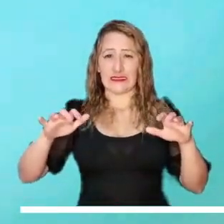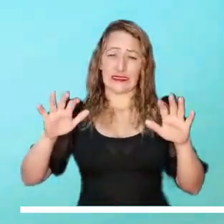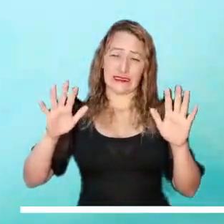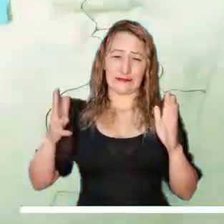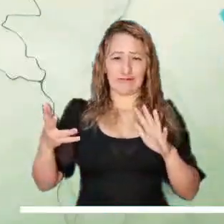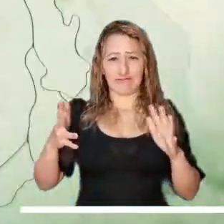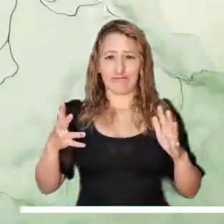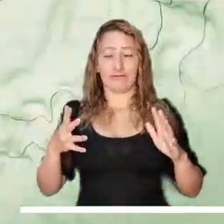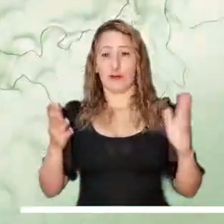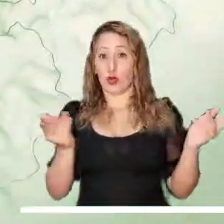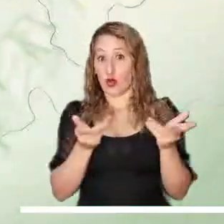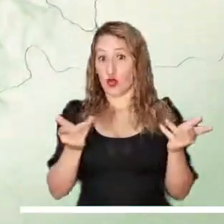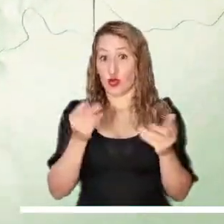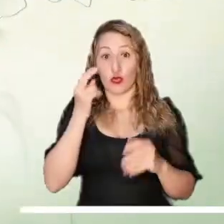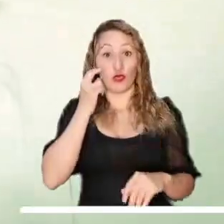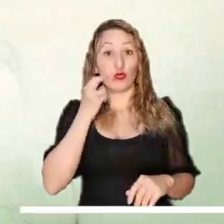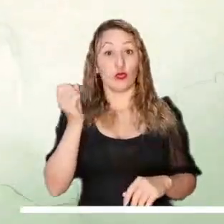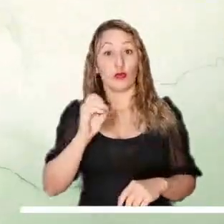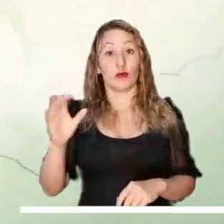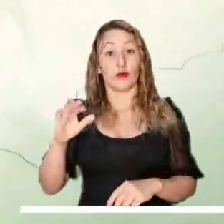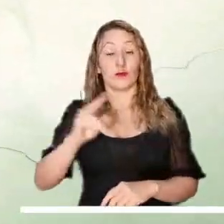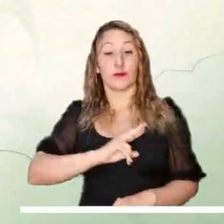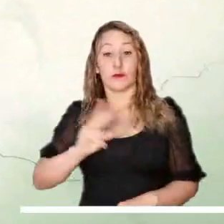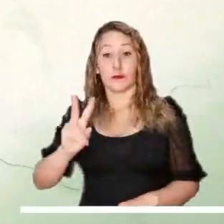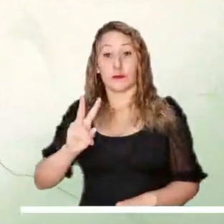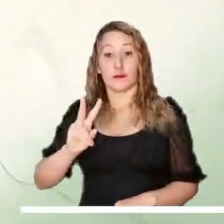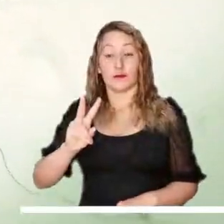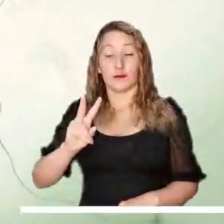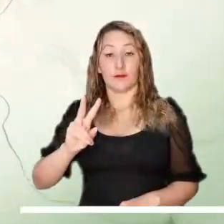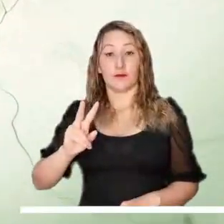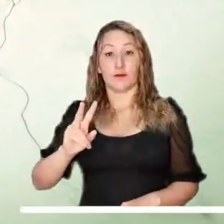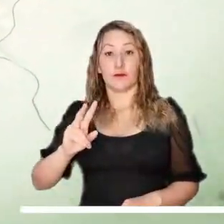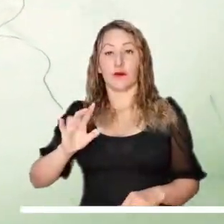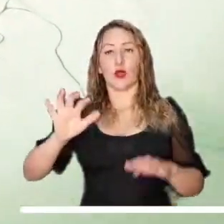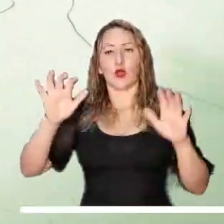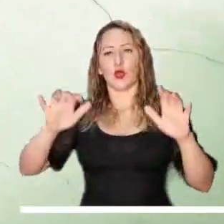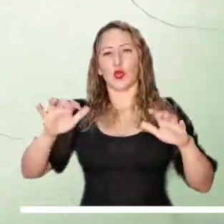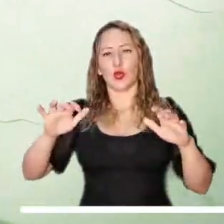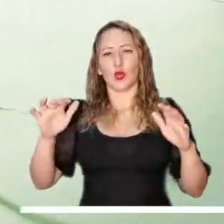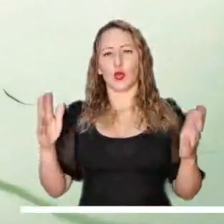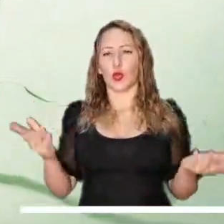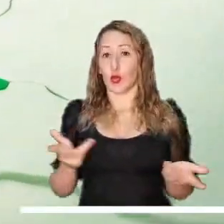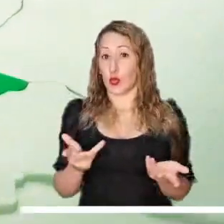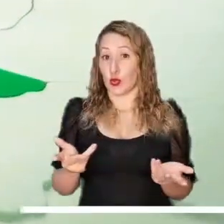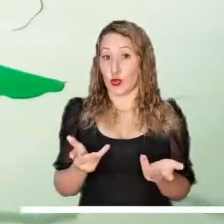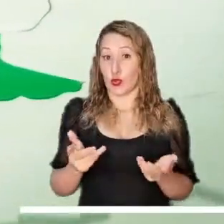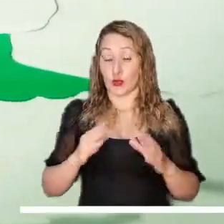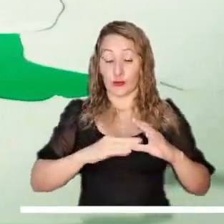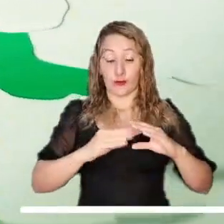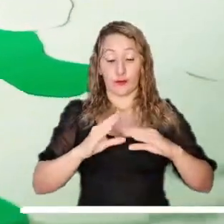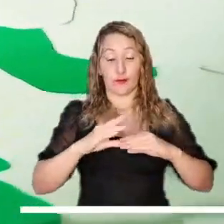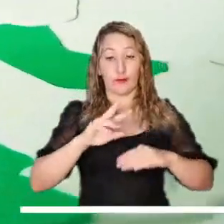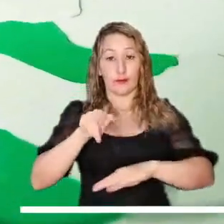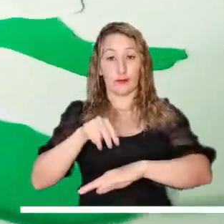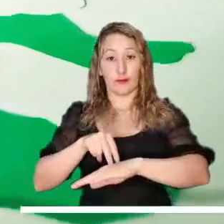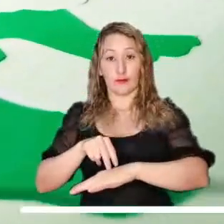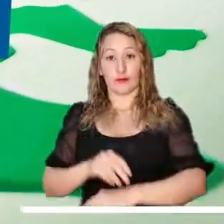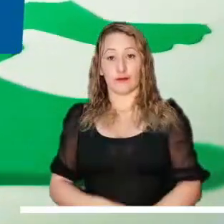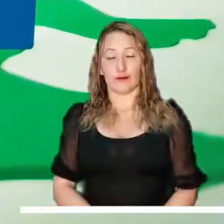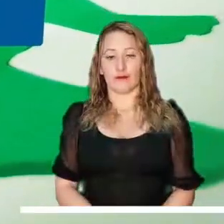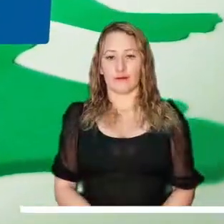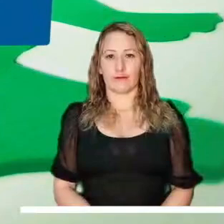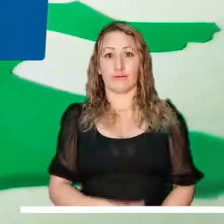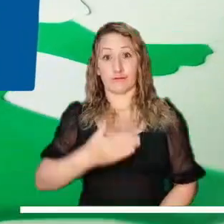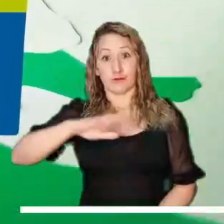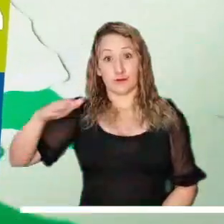activarse algunas lluvias esporádicas, mientras que precipitaciones moderadas podrían presentarse en Chocó y en occidente de Valle del